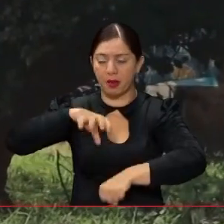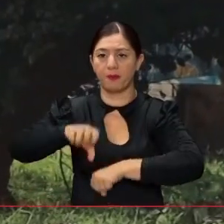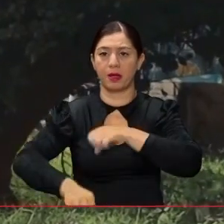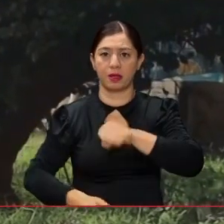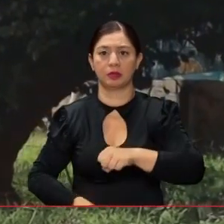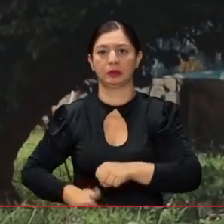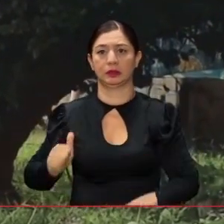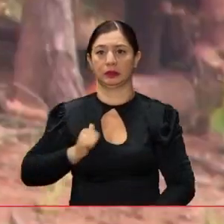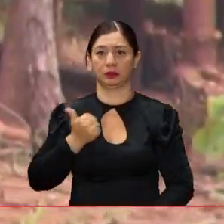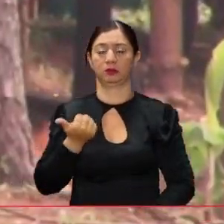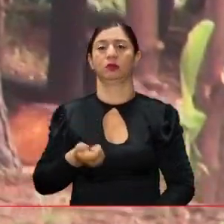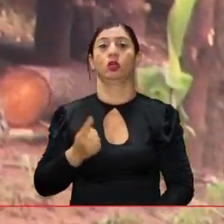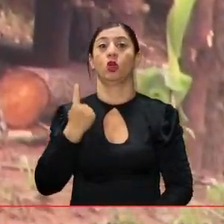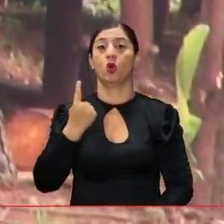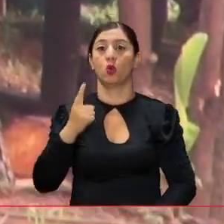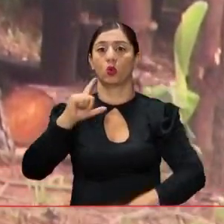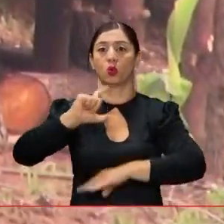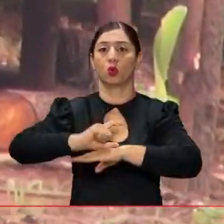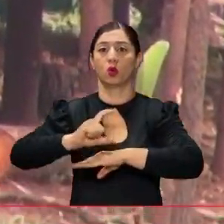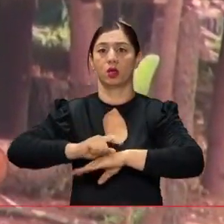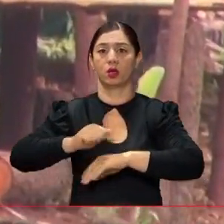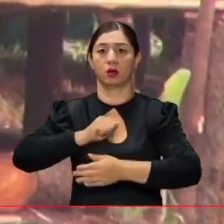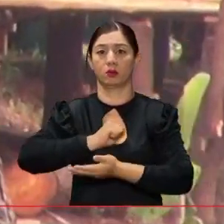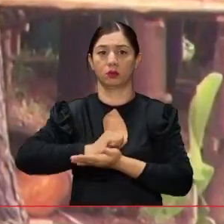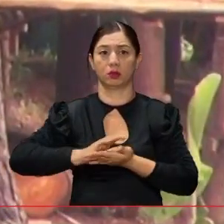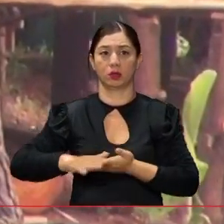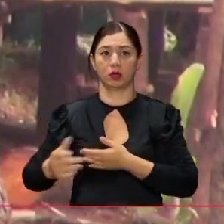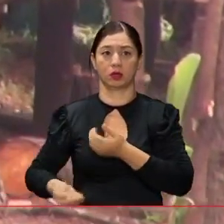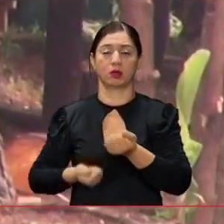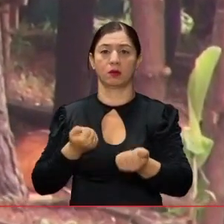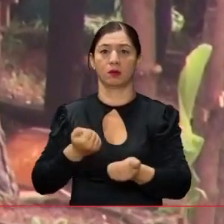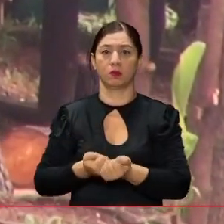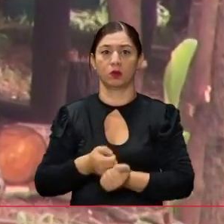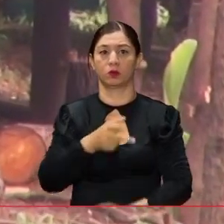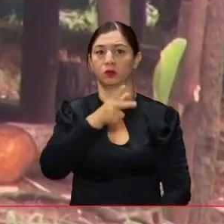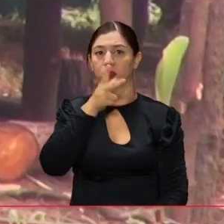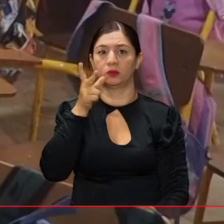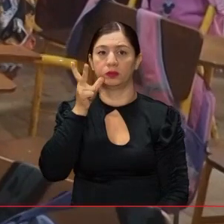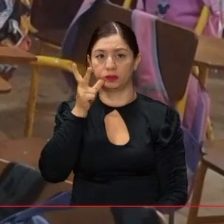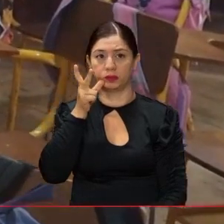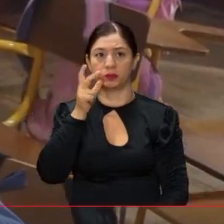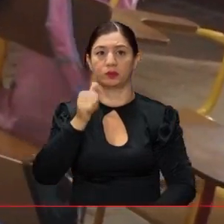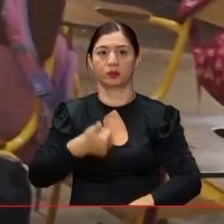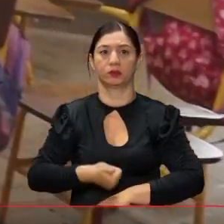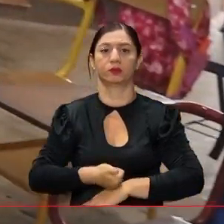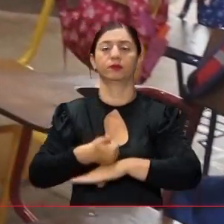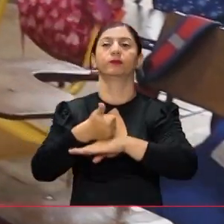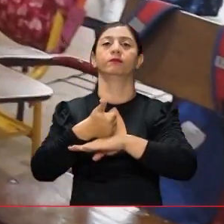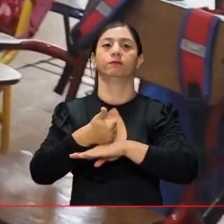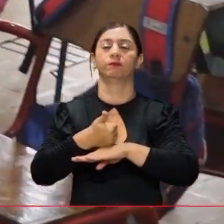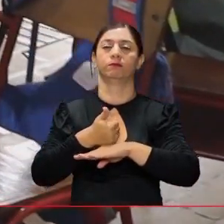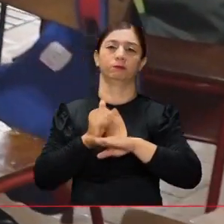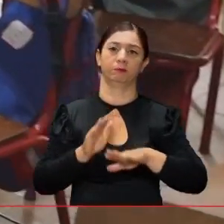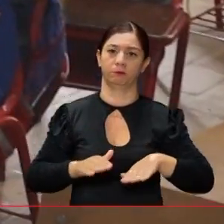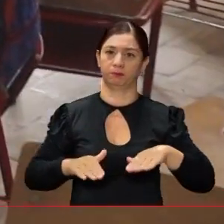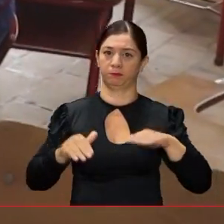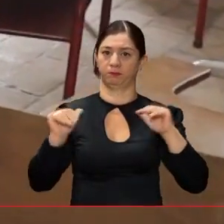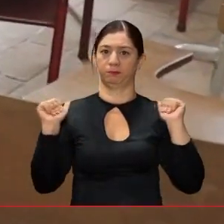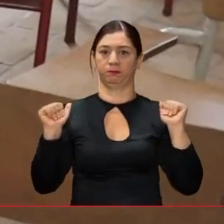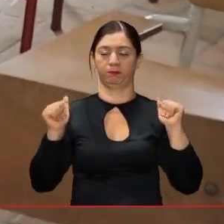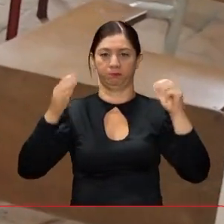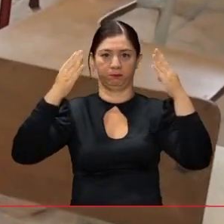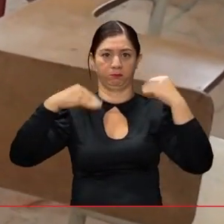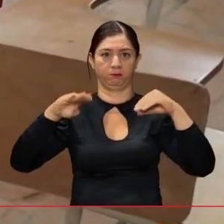al igual que la única escuela gratuita del sector impulsada por una de estas haciendas, cuyas directivas se han visto obligadas a interrumpir